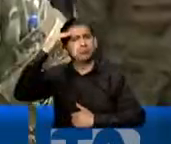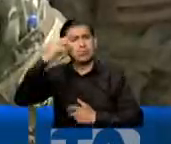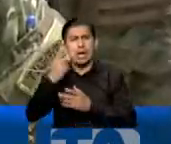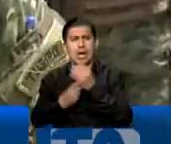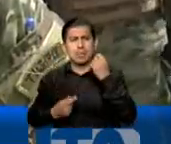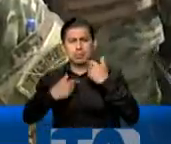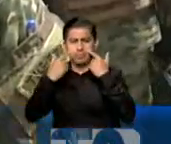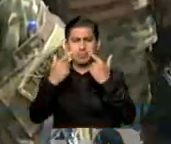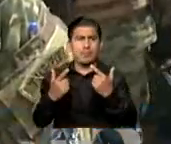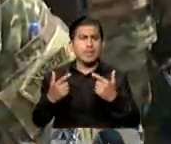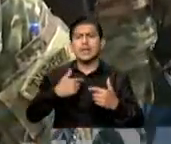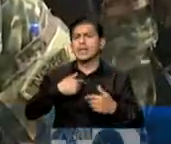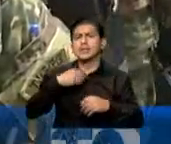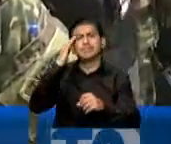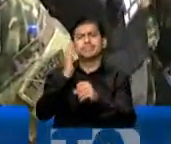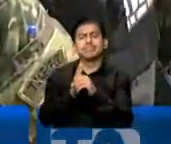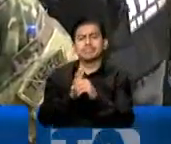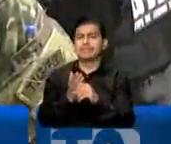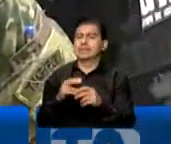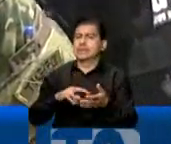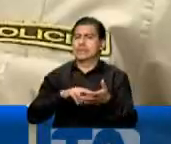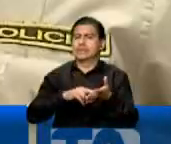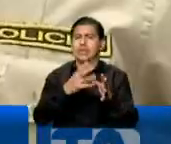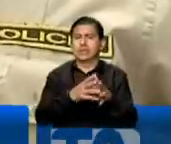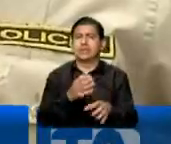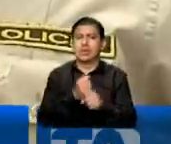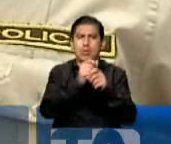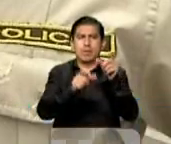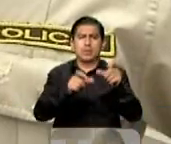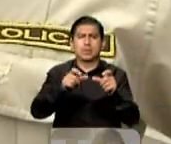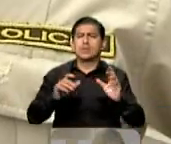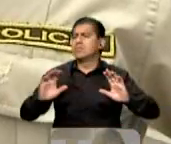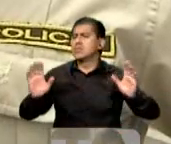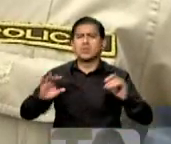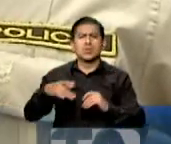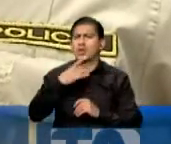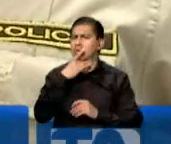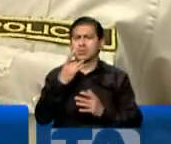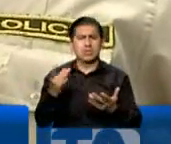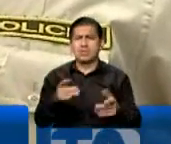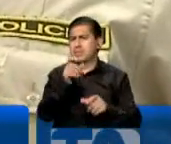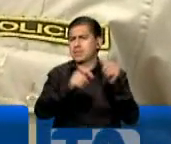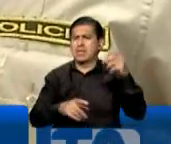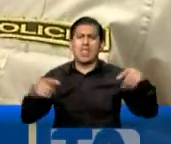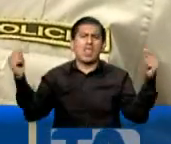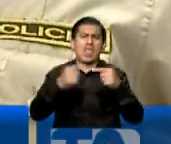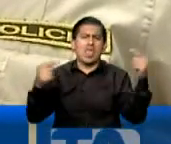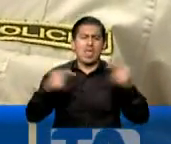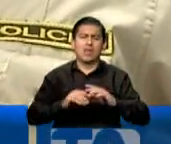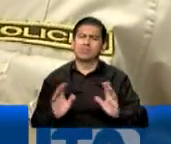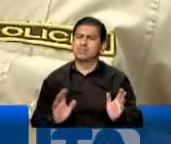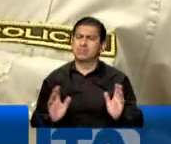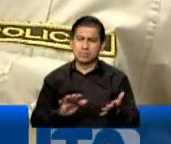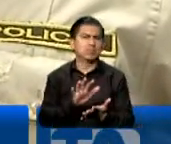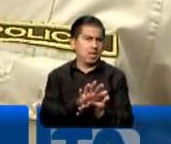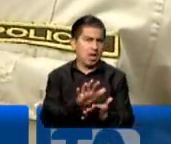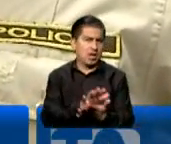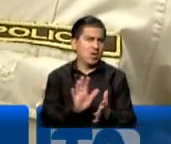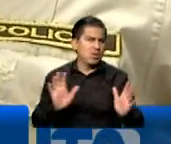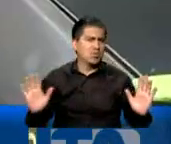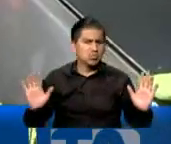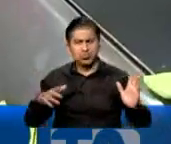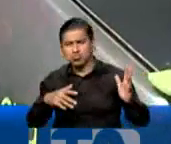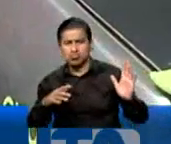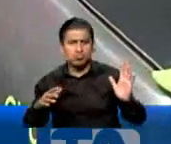Nacional. La misión fundamental es la seguridad de la población. Queremos evitar con nuestras acciones desde que existan actos de violencia o